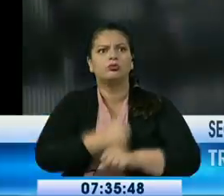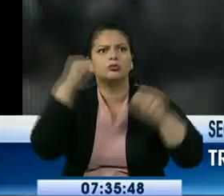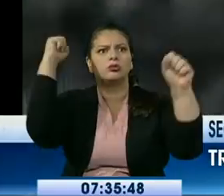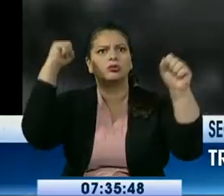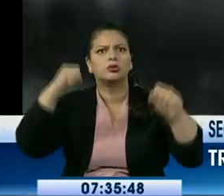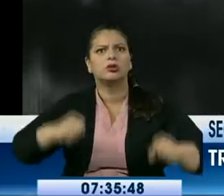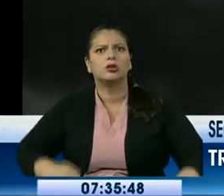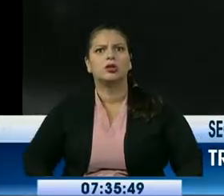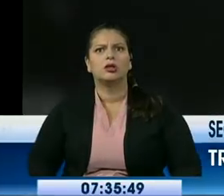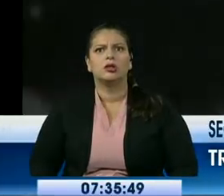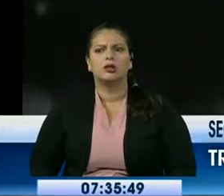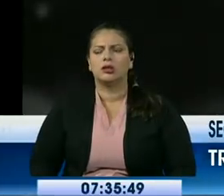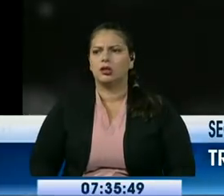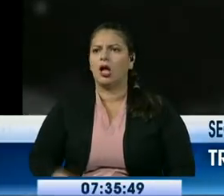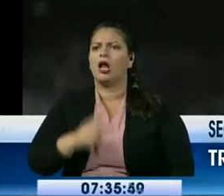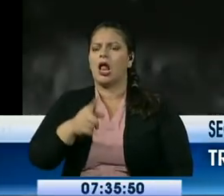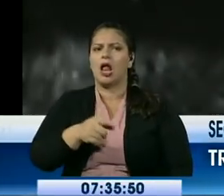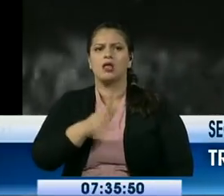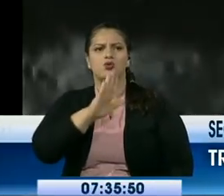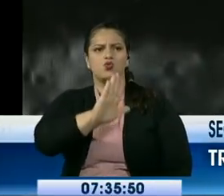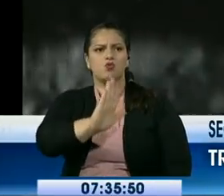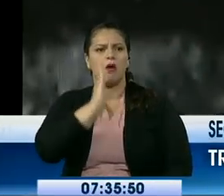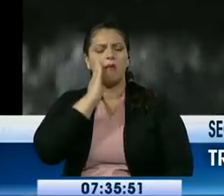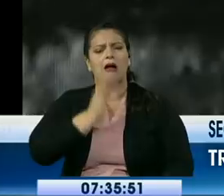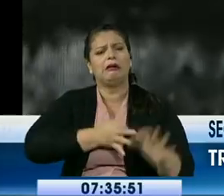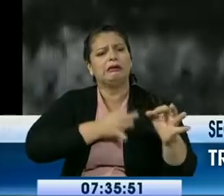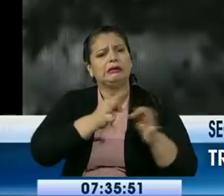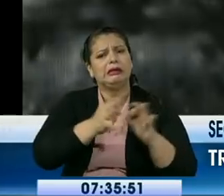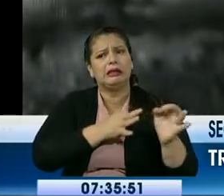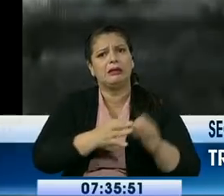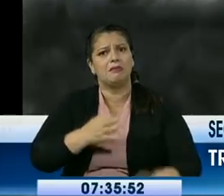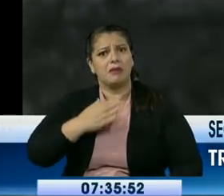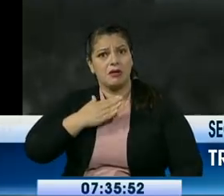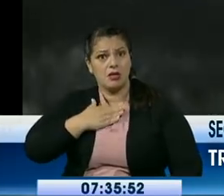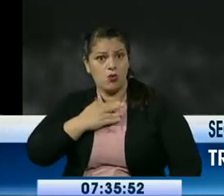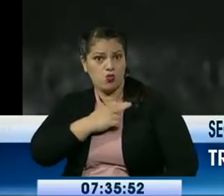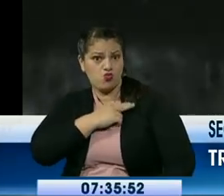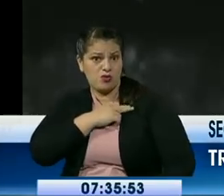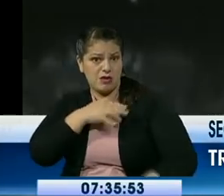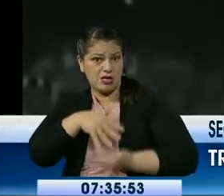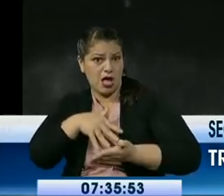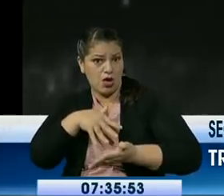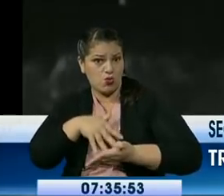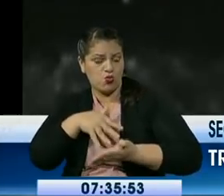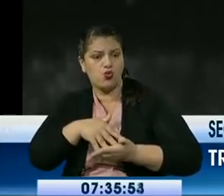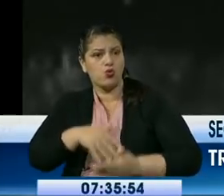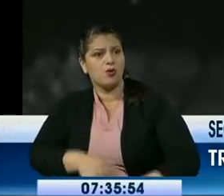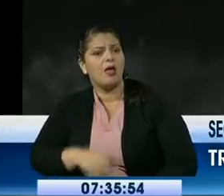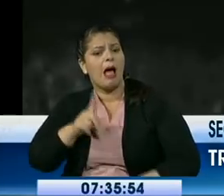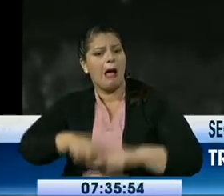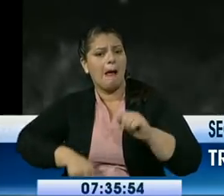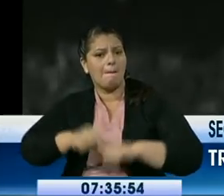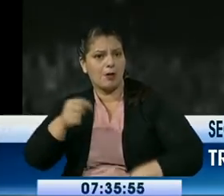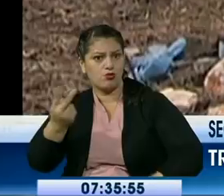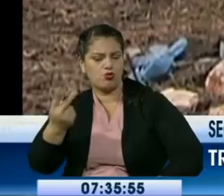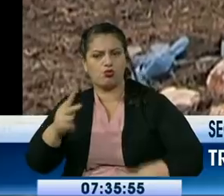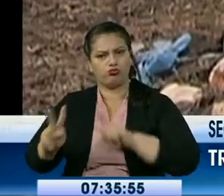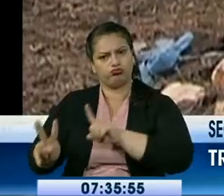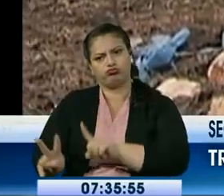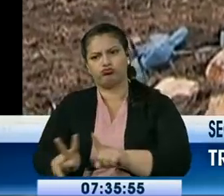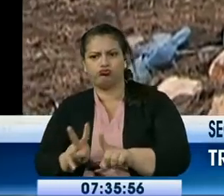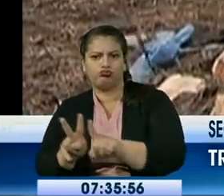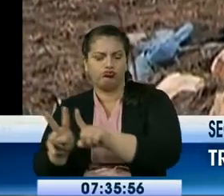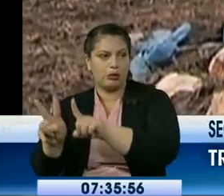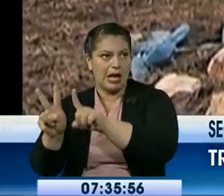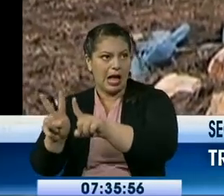hicieron es cogerlo a la fuerza, tirar a la zanja a la orilla del carretero, de la vía principal. Sale de la zanja para afuera de la principal y se pone